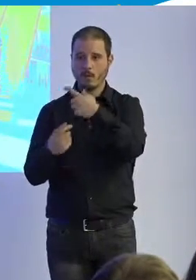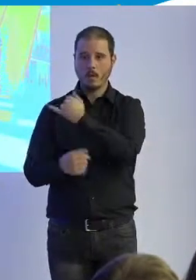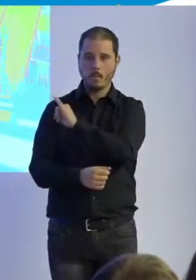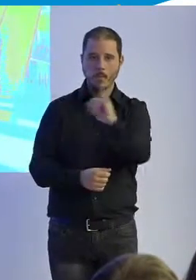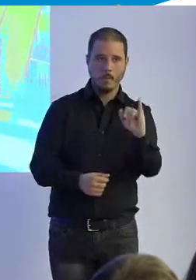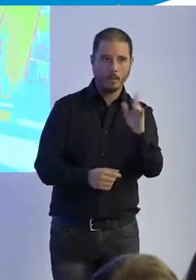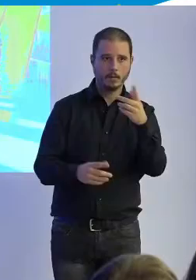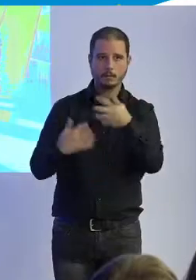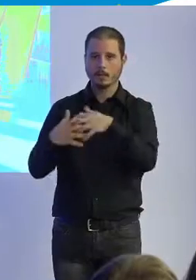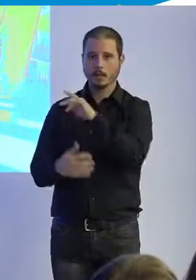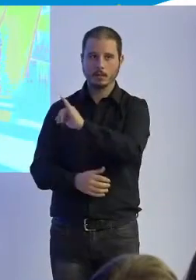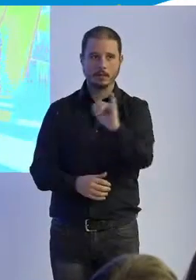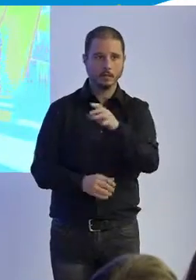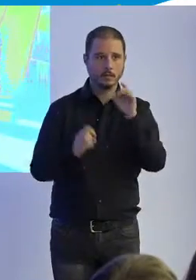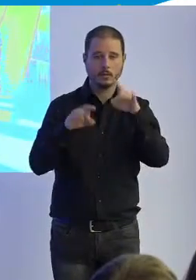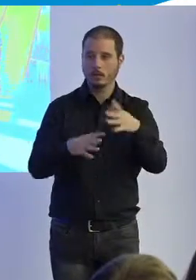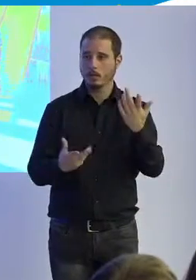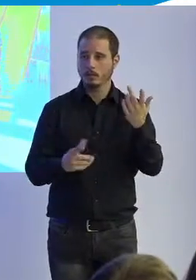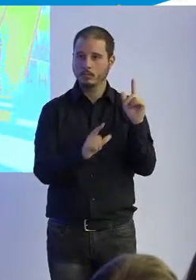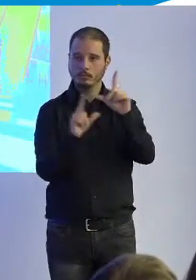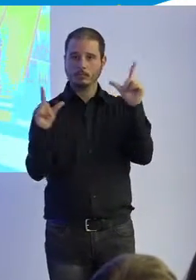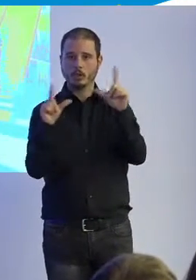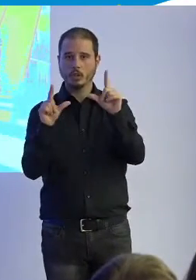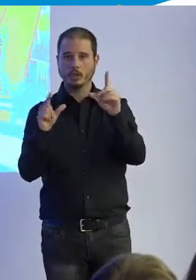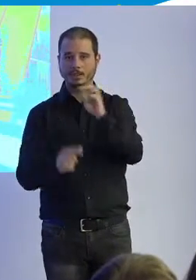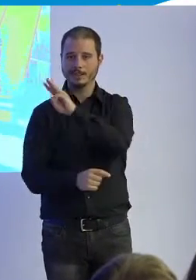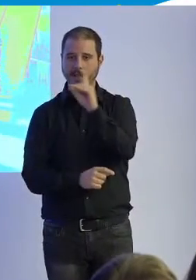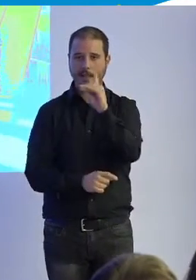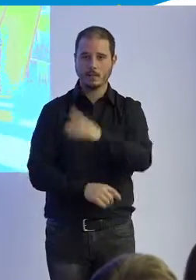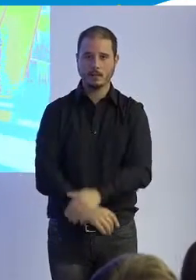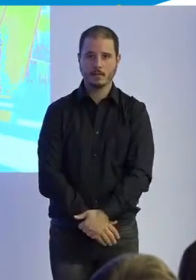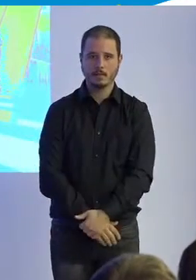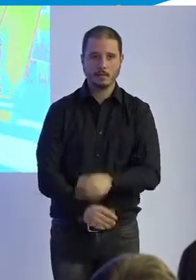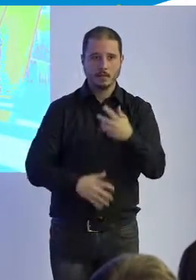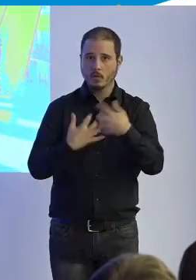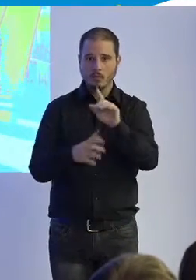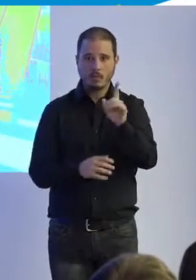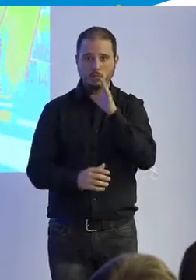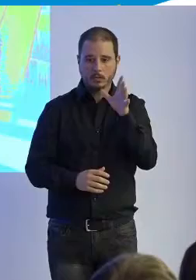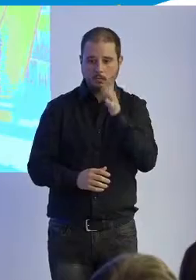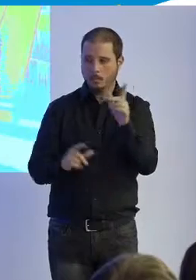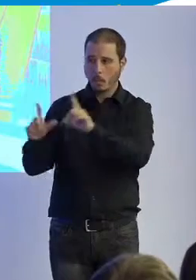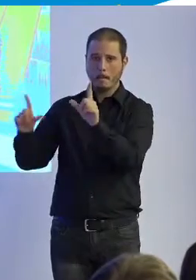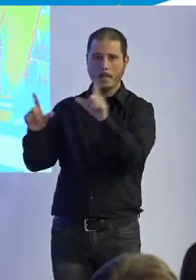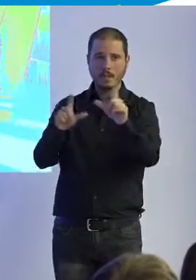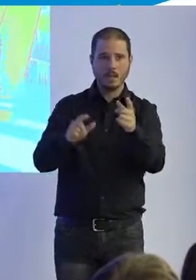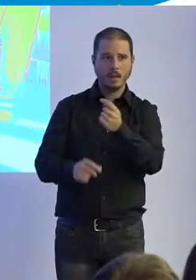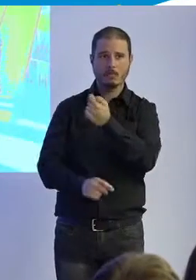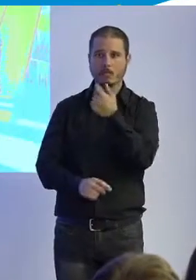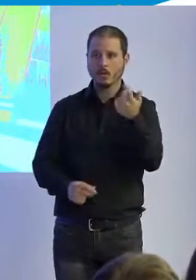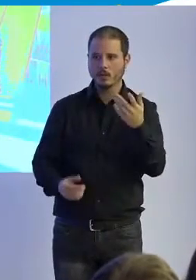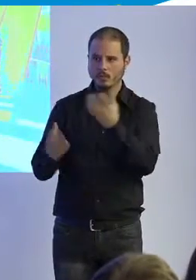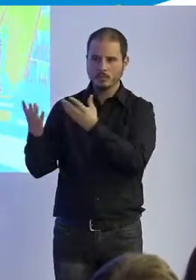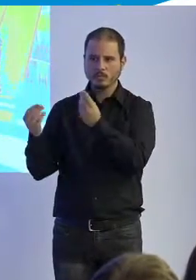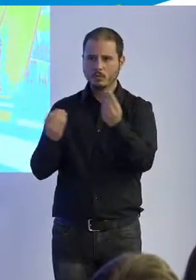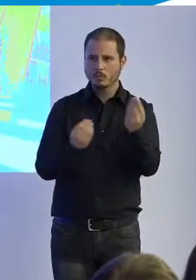existe. Pasó igual con los monitores de 3D o de estereoscopía. Realmente no ha funcionado porque es que no hay tantas pantallas. Ha habido un montonazo de televisiones que